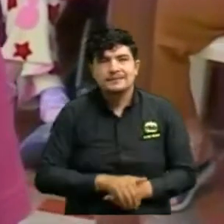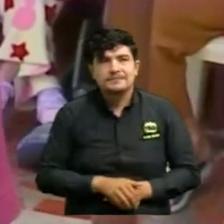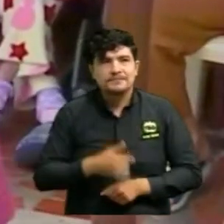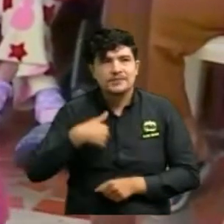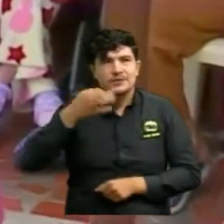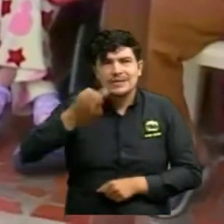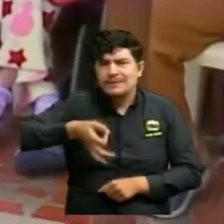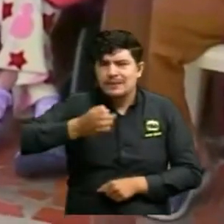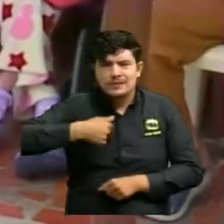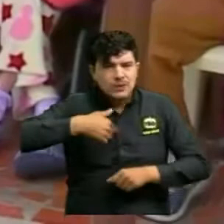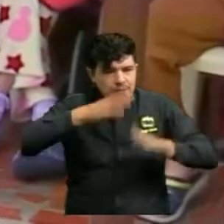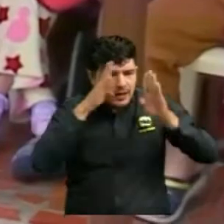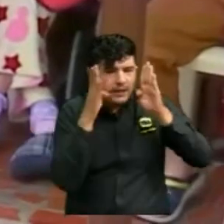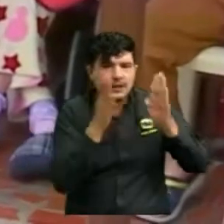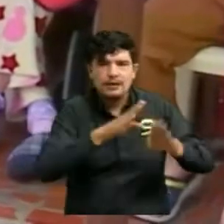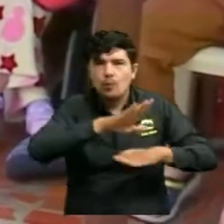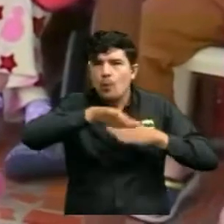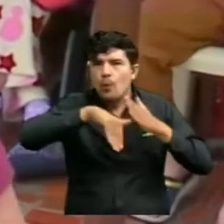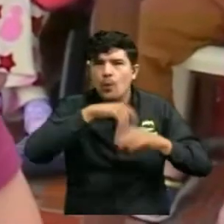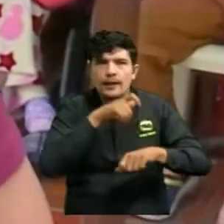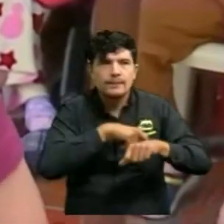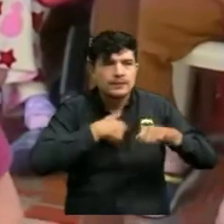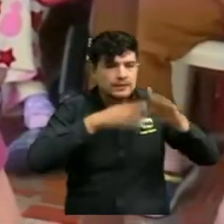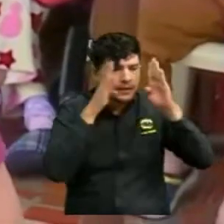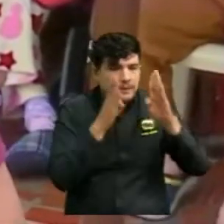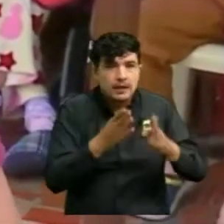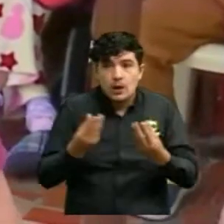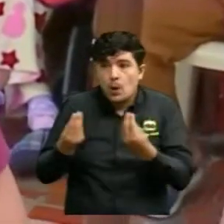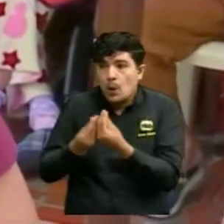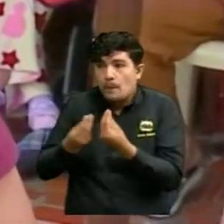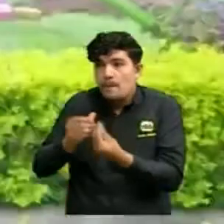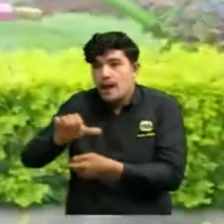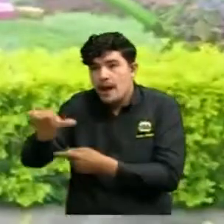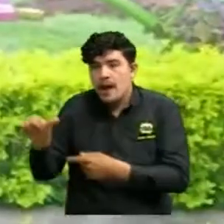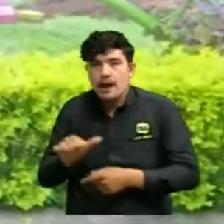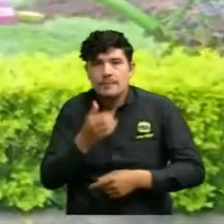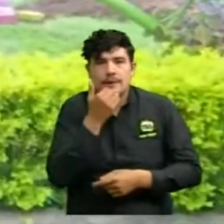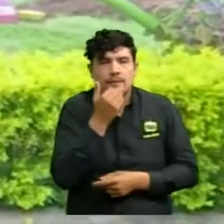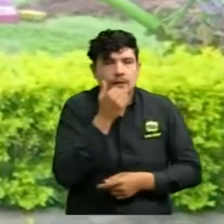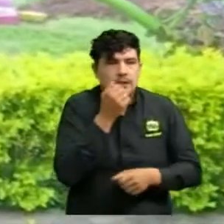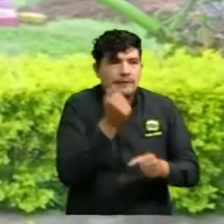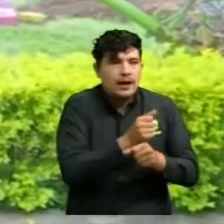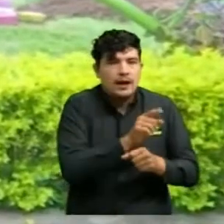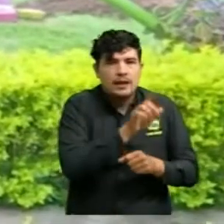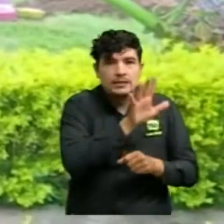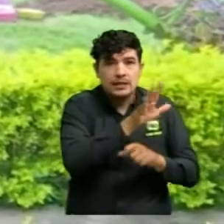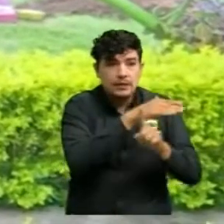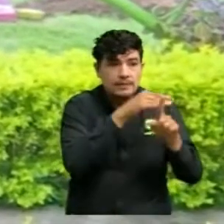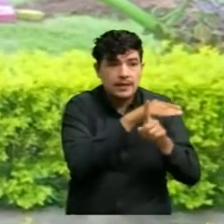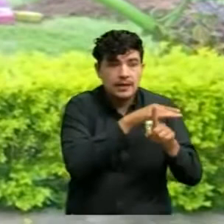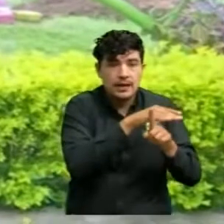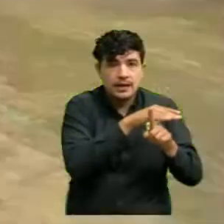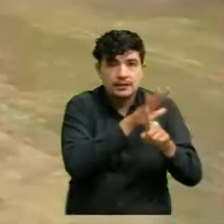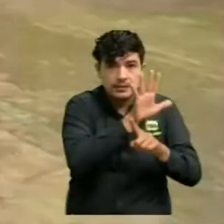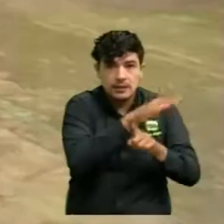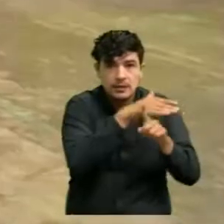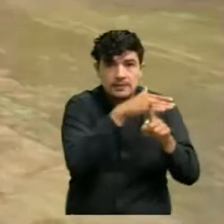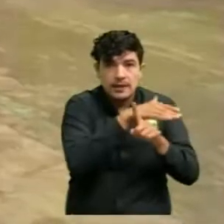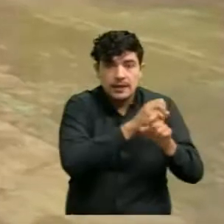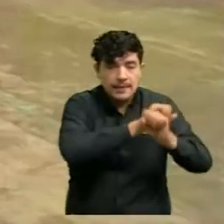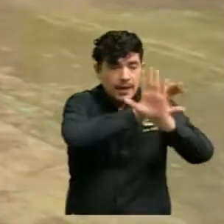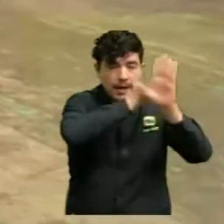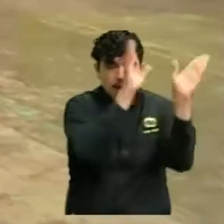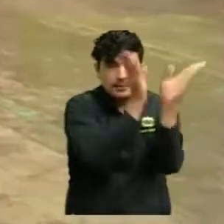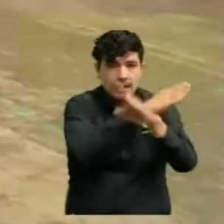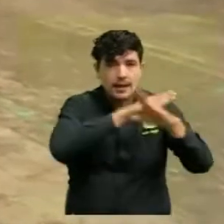tener disponibilidad todo el tiempo mis compañeros y trabajan de 12 de 5 y media a la mañana es enfermería de la tarde en esta